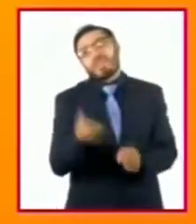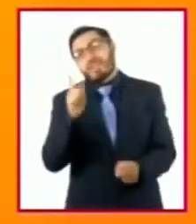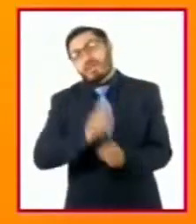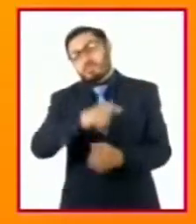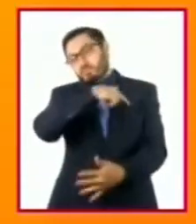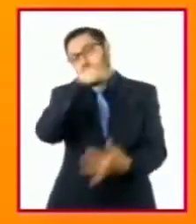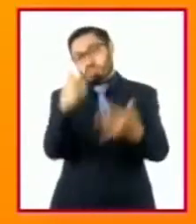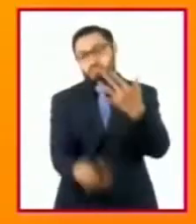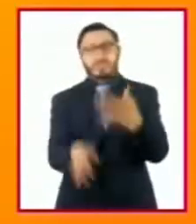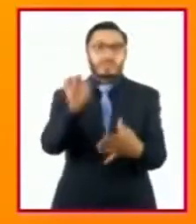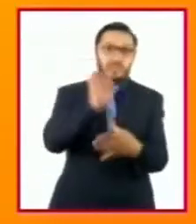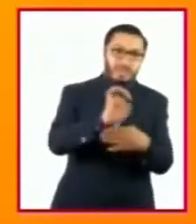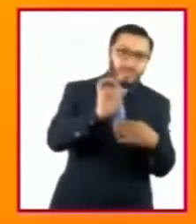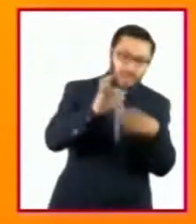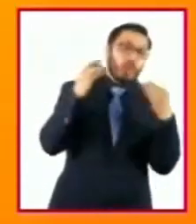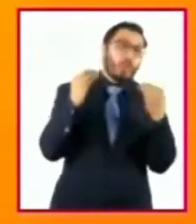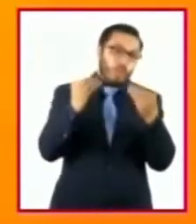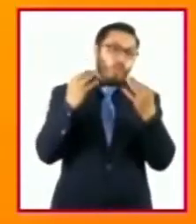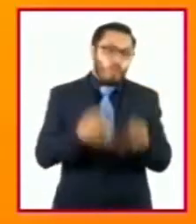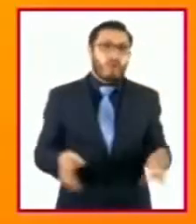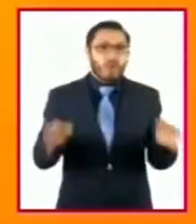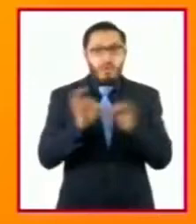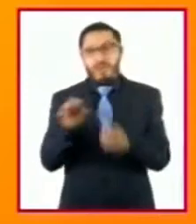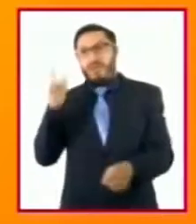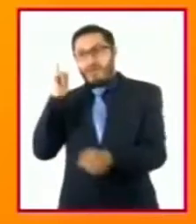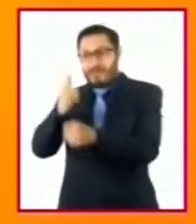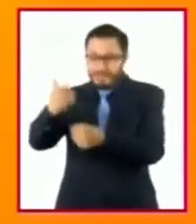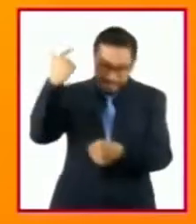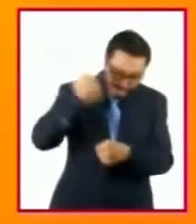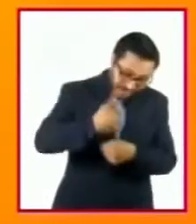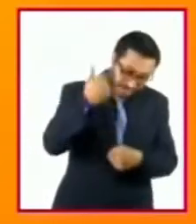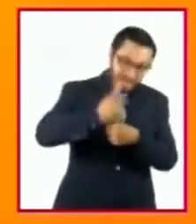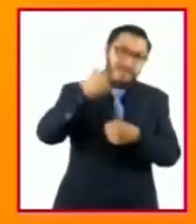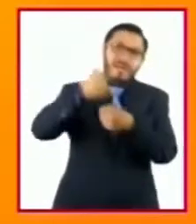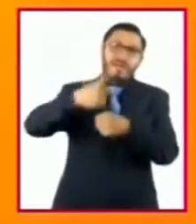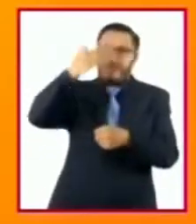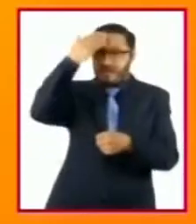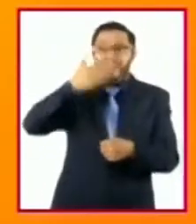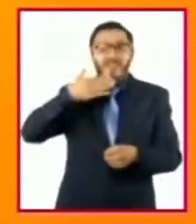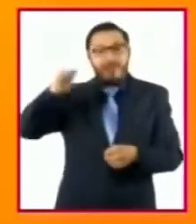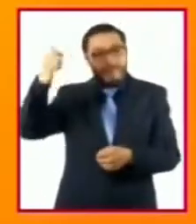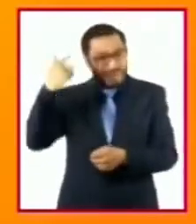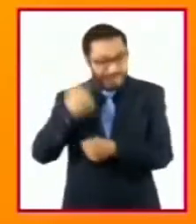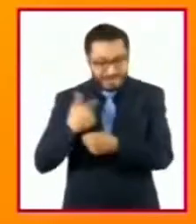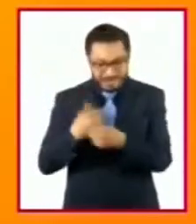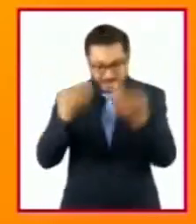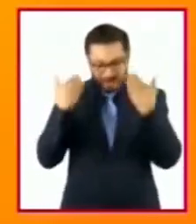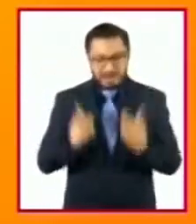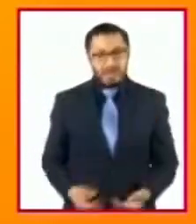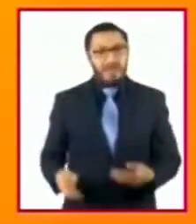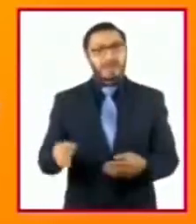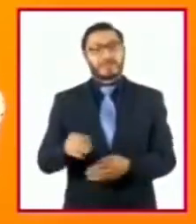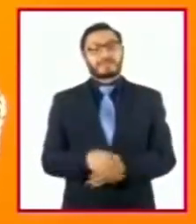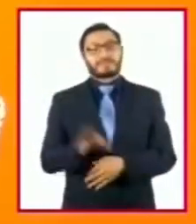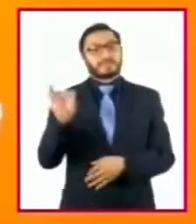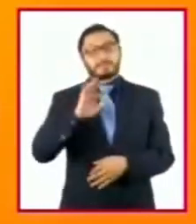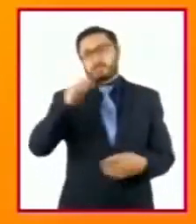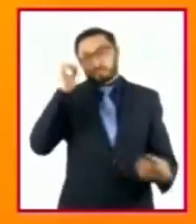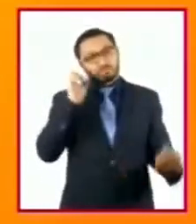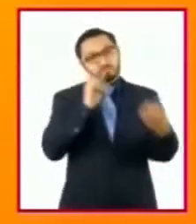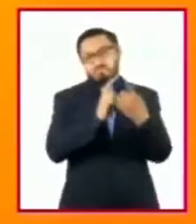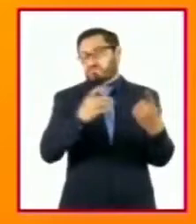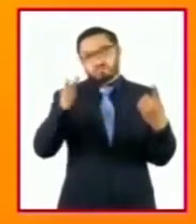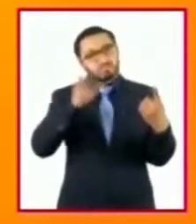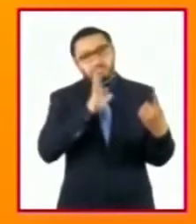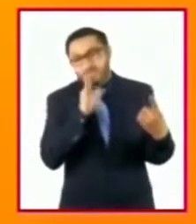Entonces, es importante identificarlas, pero si tú no tienes cómo acercarte a un área de orientación vocacional,